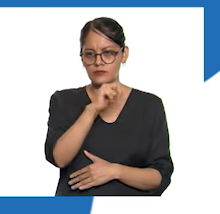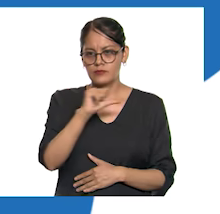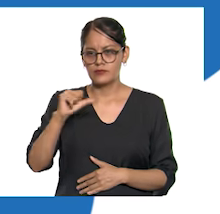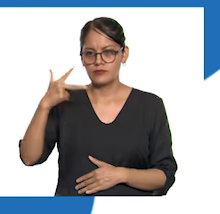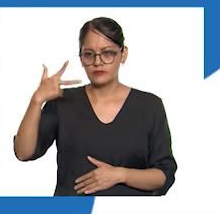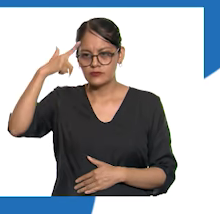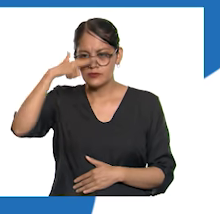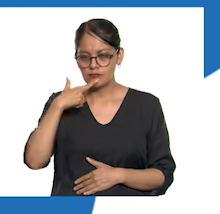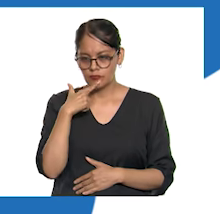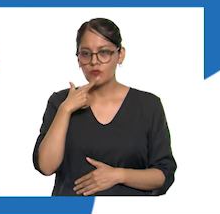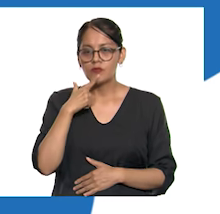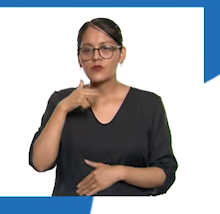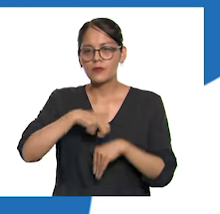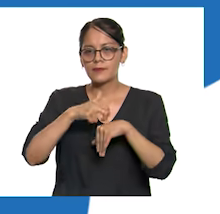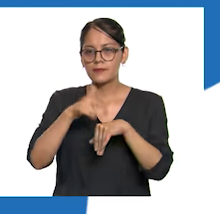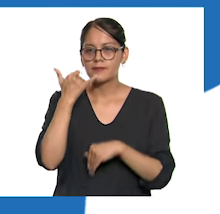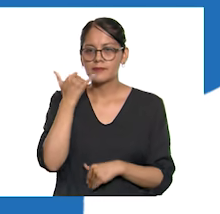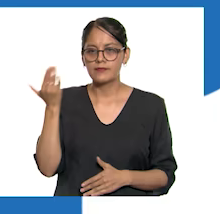teléfono